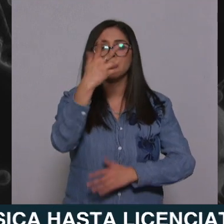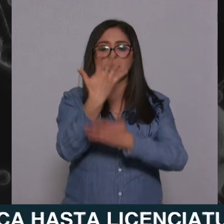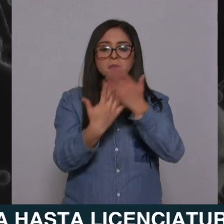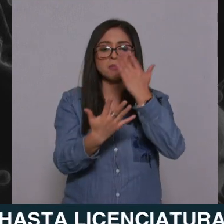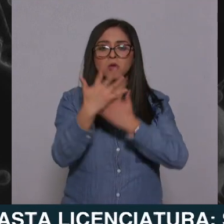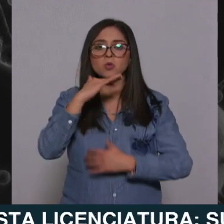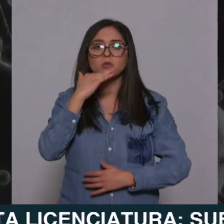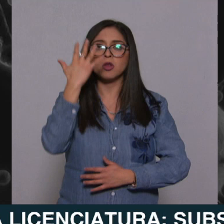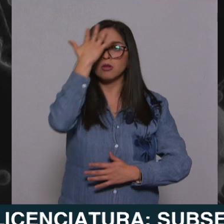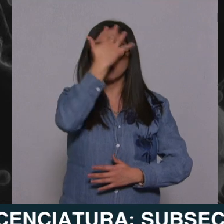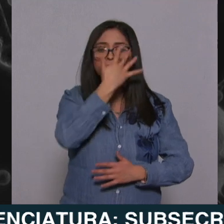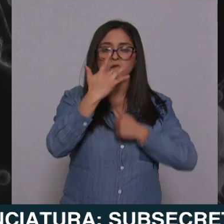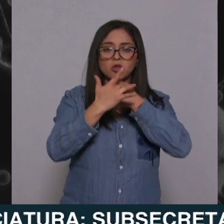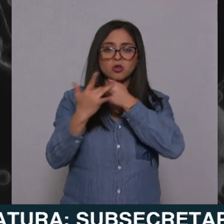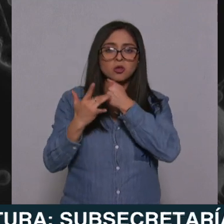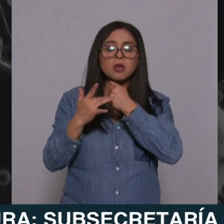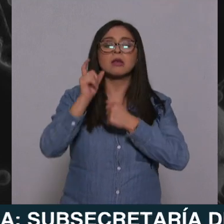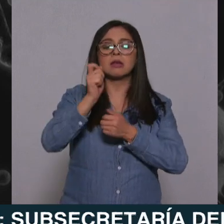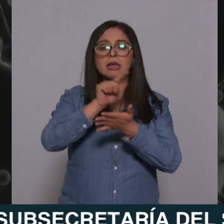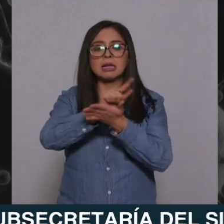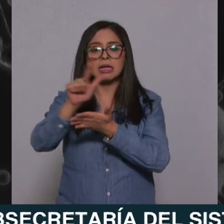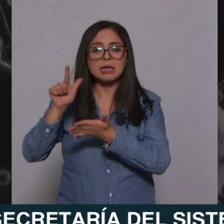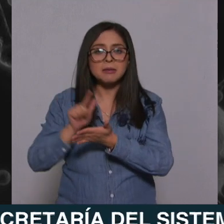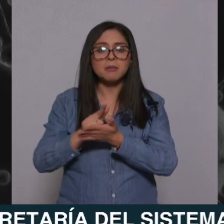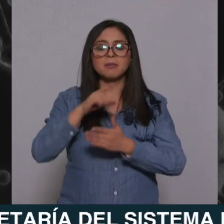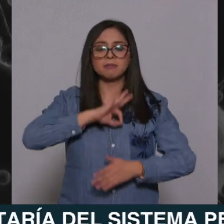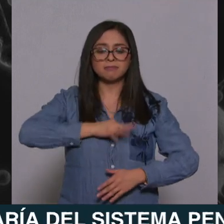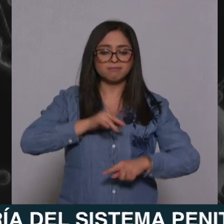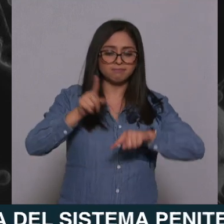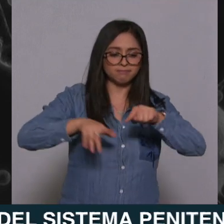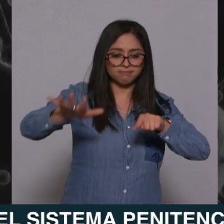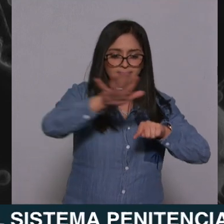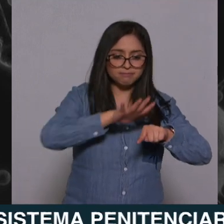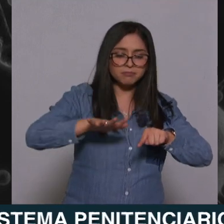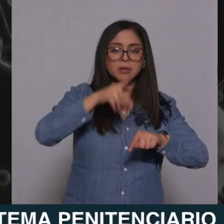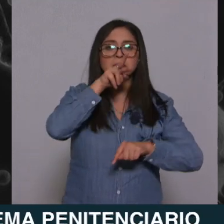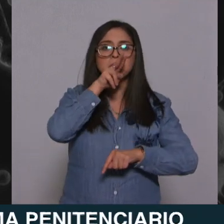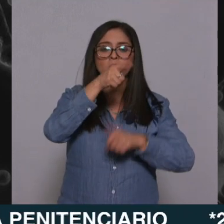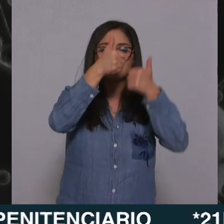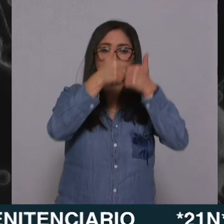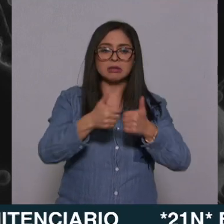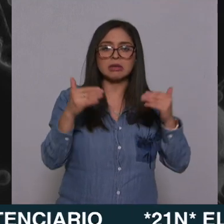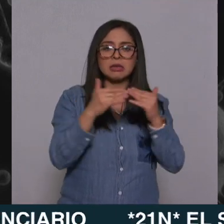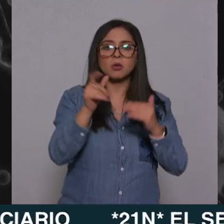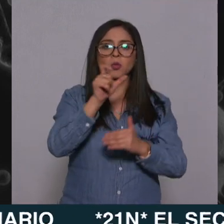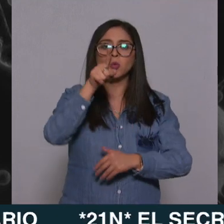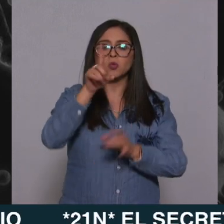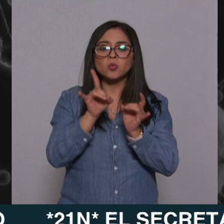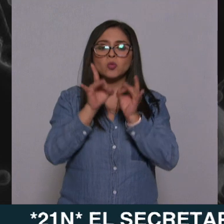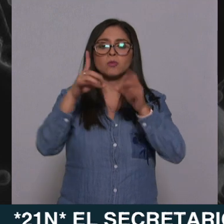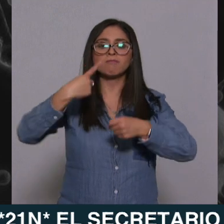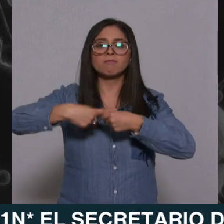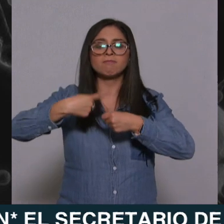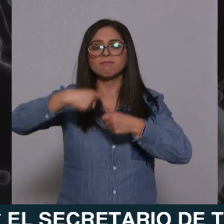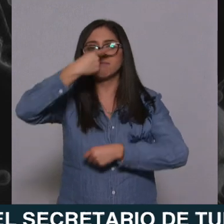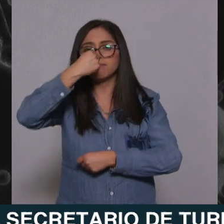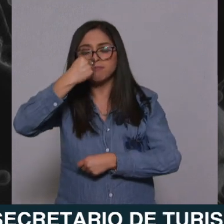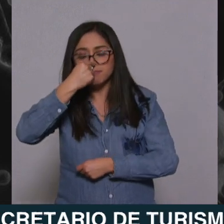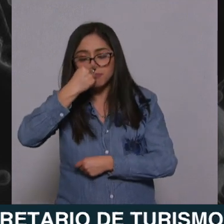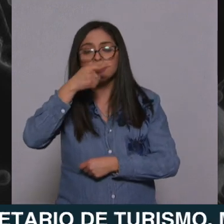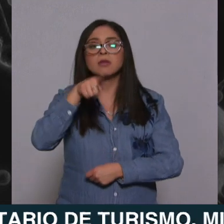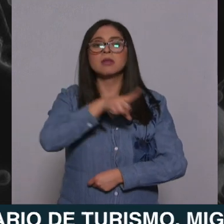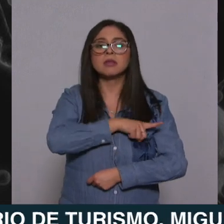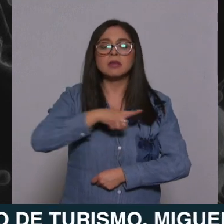manos sucias, limpiar y desinfectar superficies, quedarse en casa cuando se tenga una infección respiratoria,